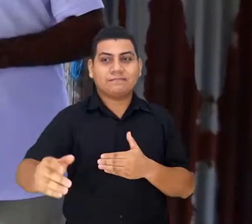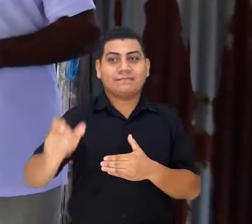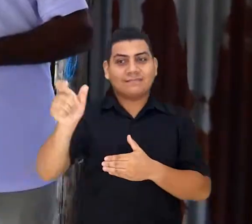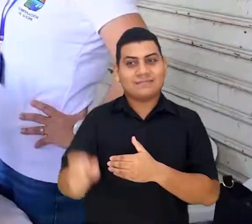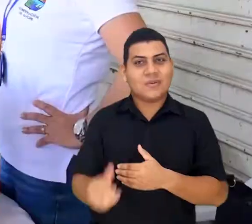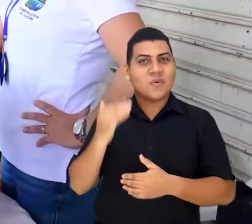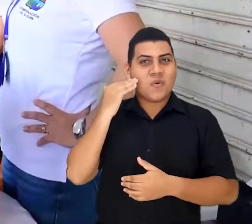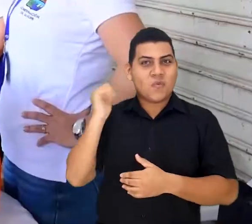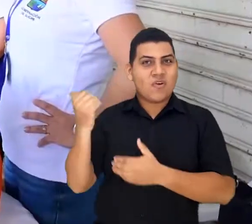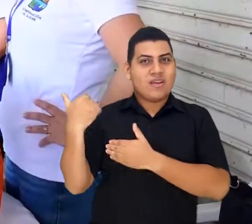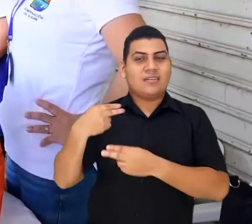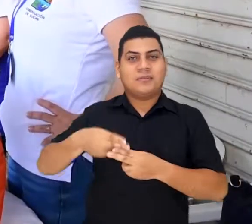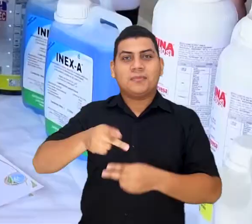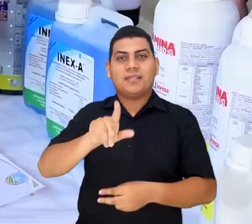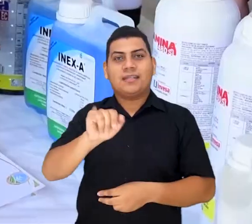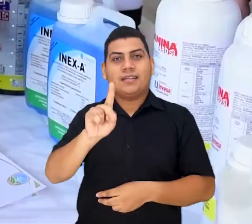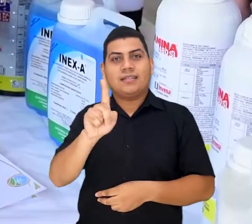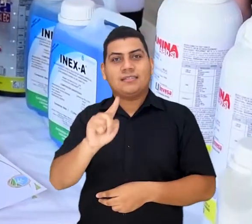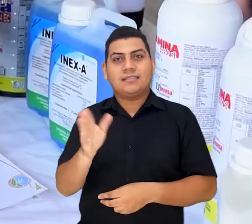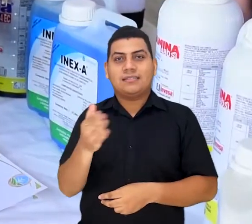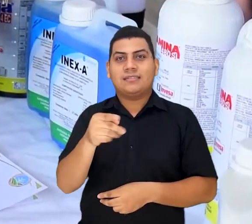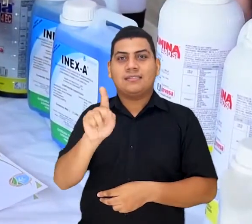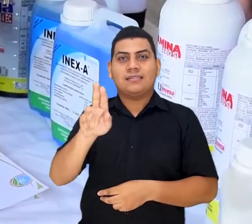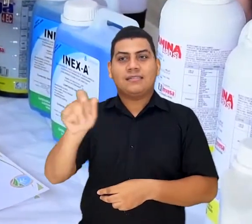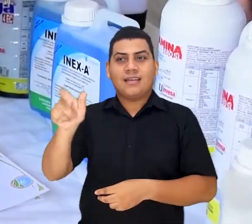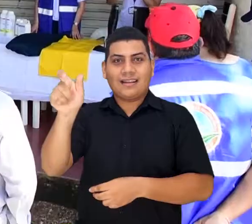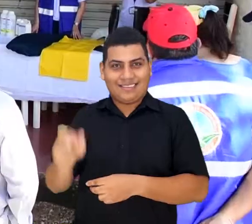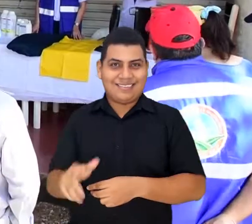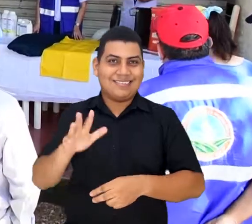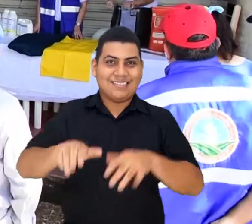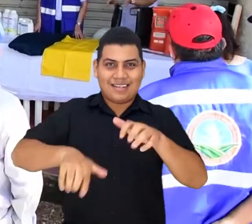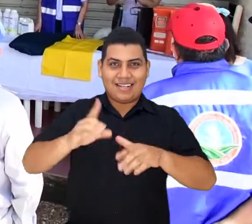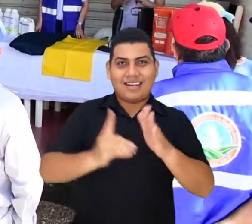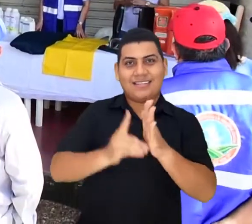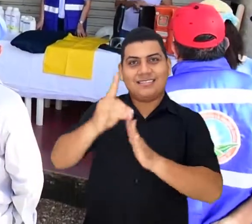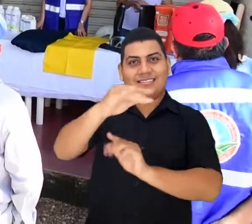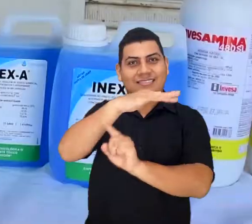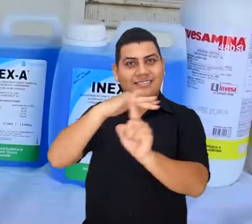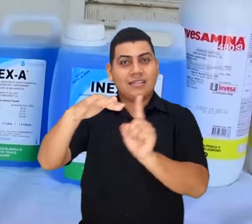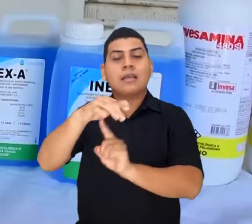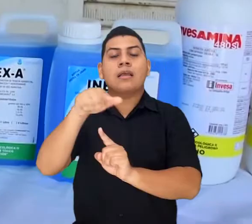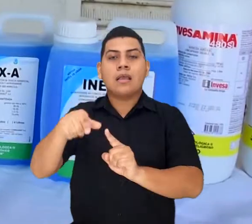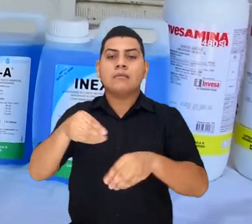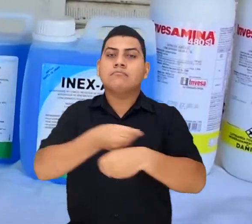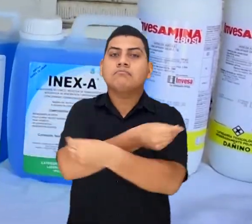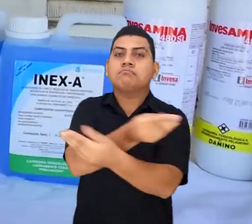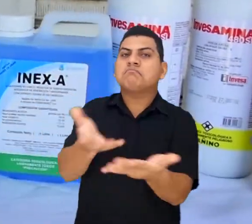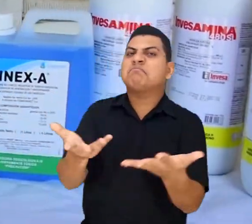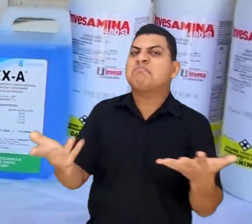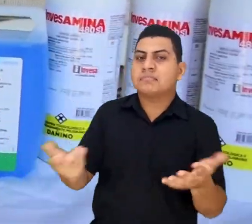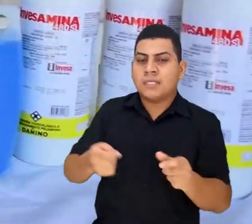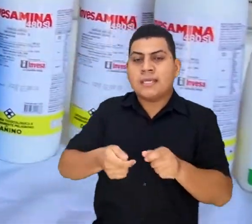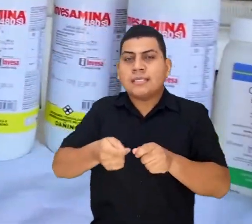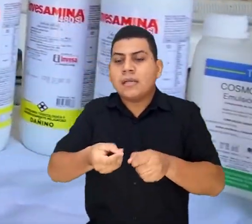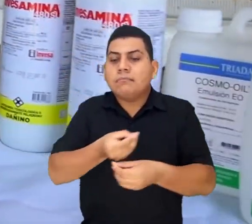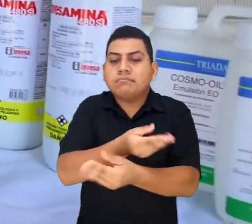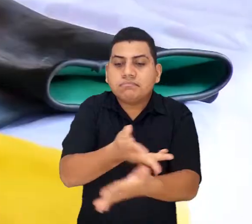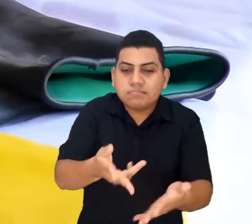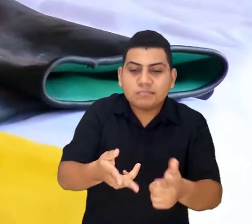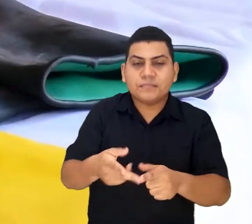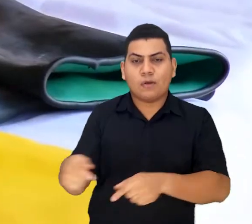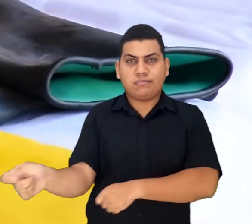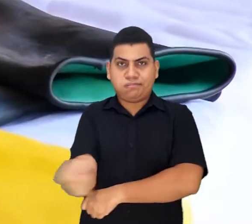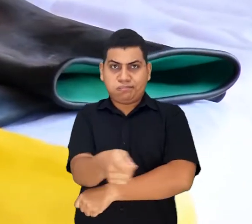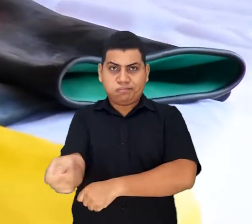Torres, hizo parte de esa entrega de insumos como semillas certificadas, herramientas agrícolas, bombas de aspersión,